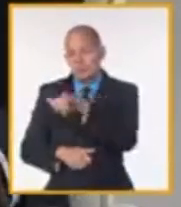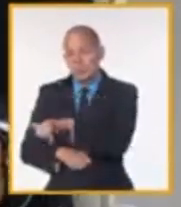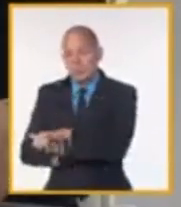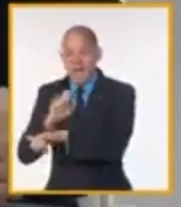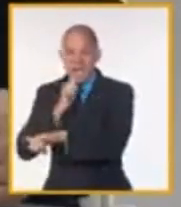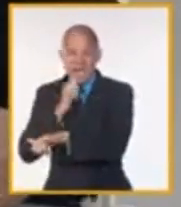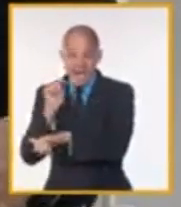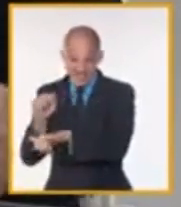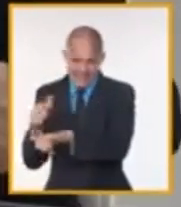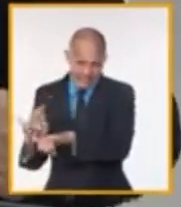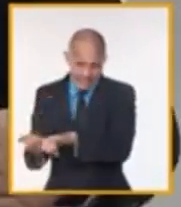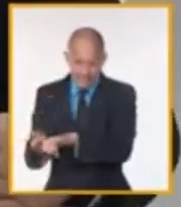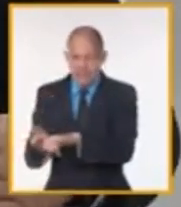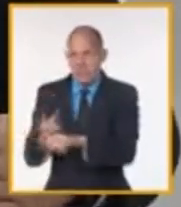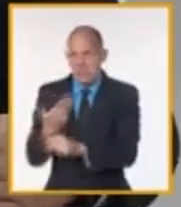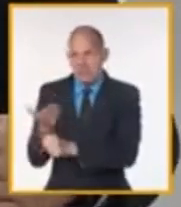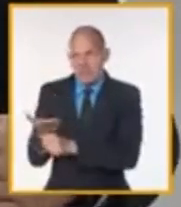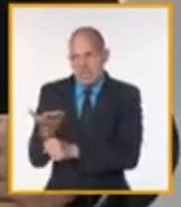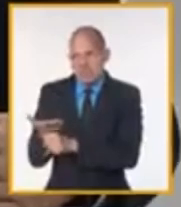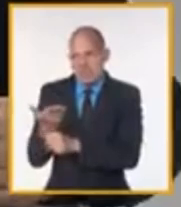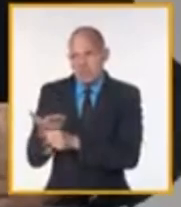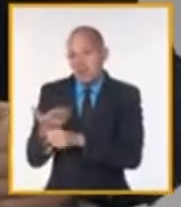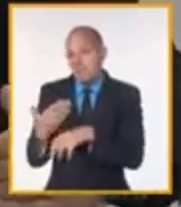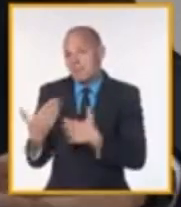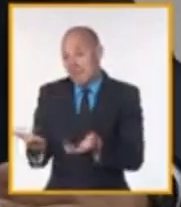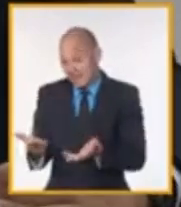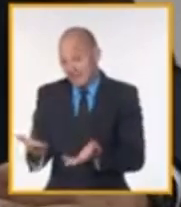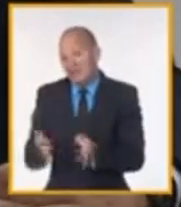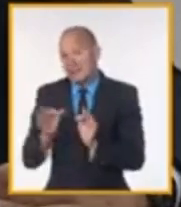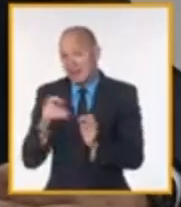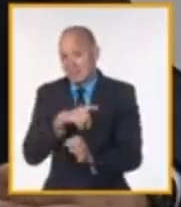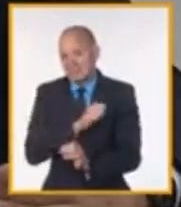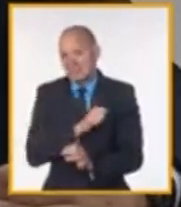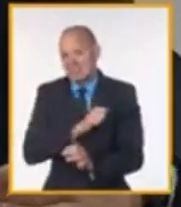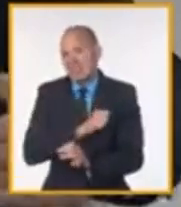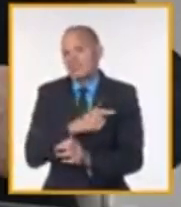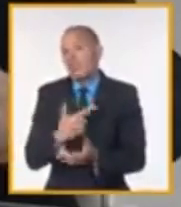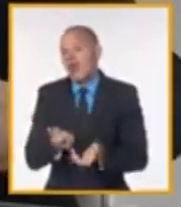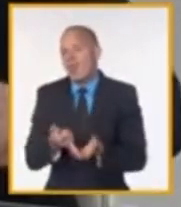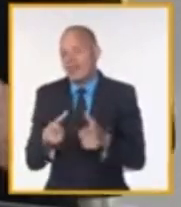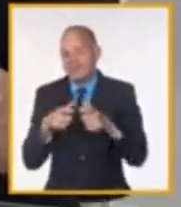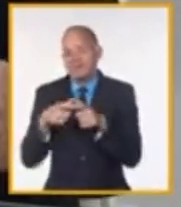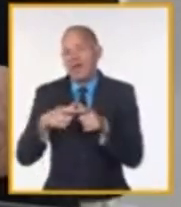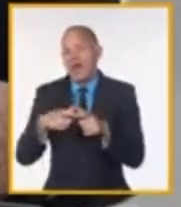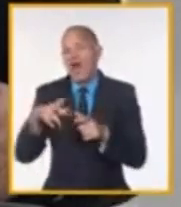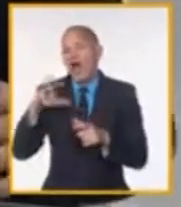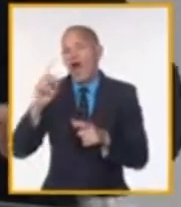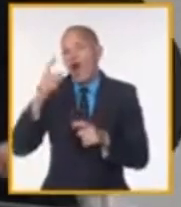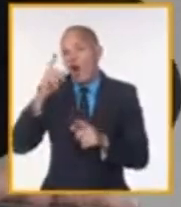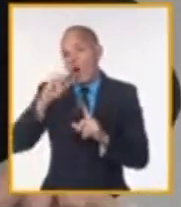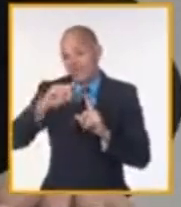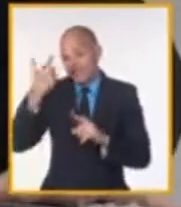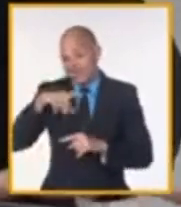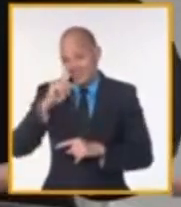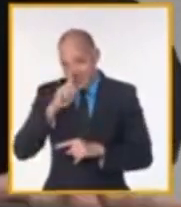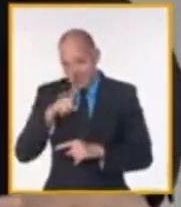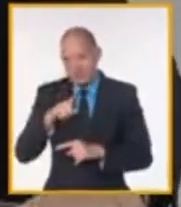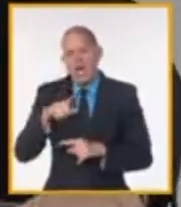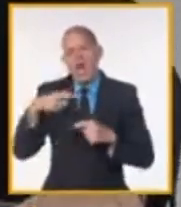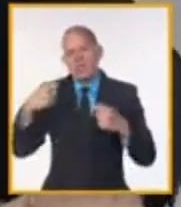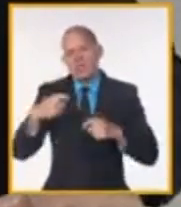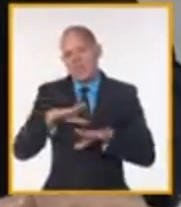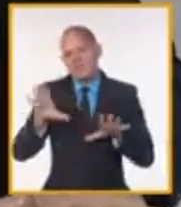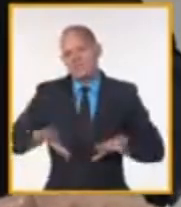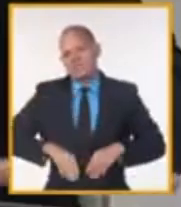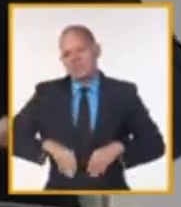que Ucrania sea admitida en la után eso es imposible imposible nadie quiere no no no solo que nadie quiere es que